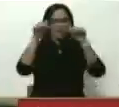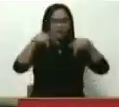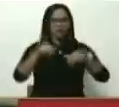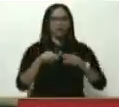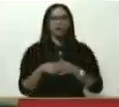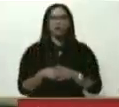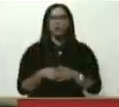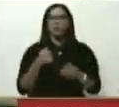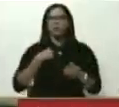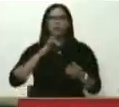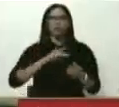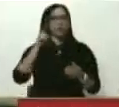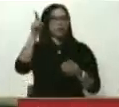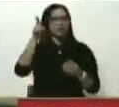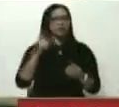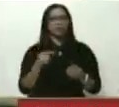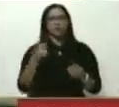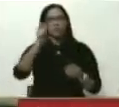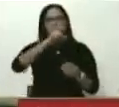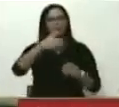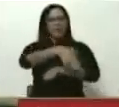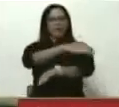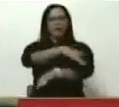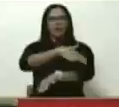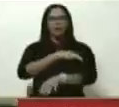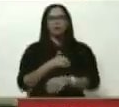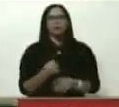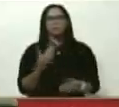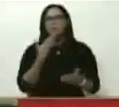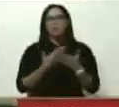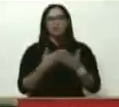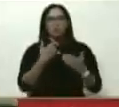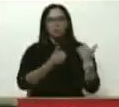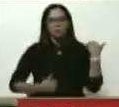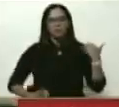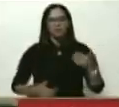pero si yo estoy allá, estaría con mi gente en la calle defendiendo a la presidenta Cristina, ¿vale?